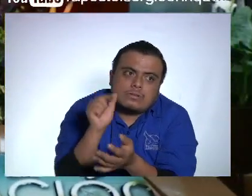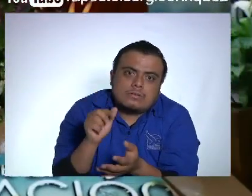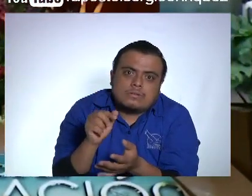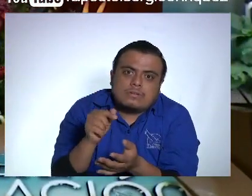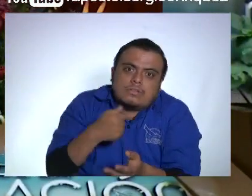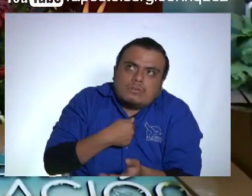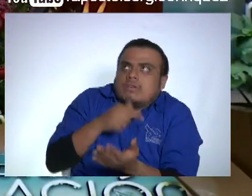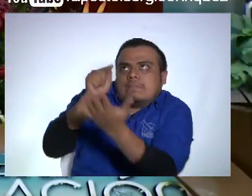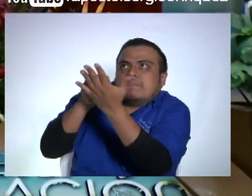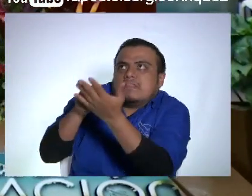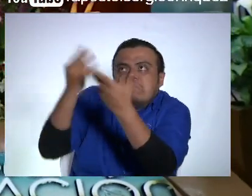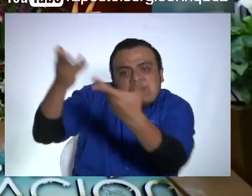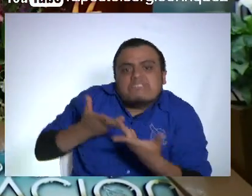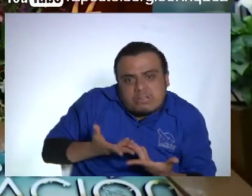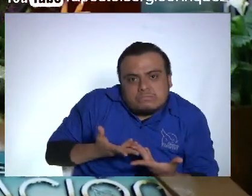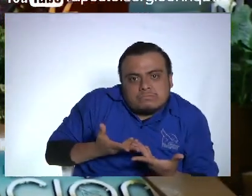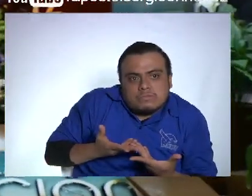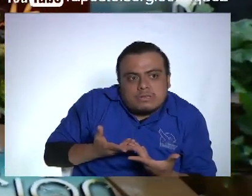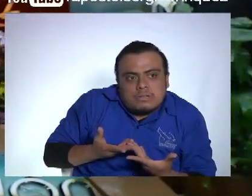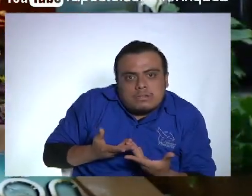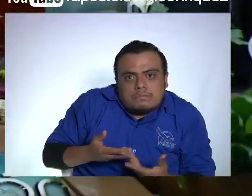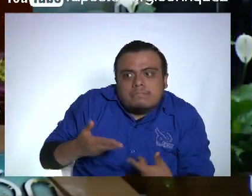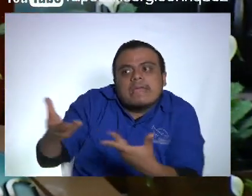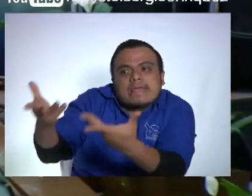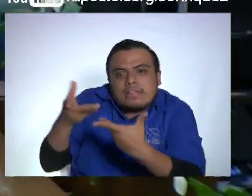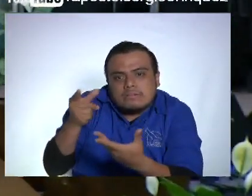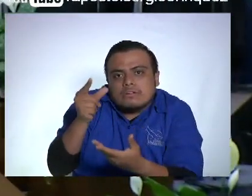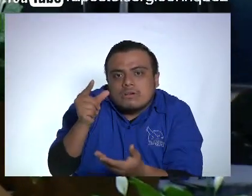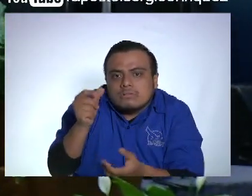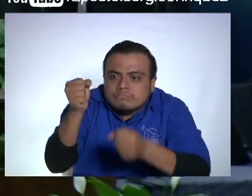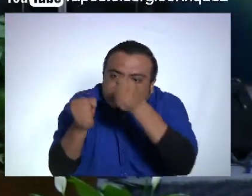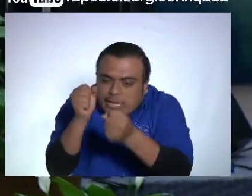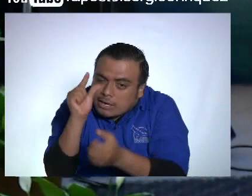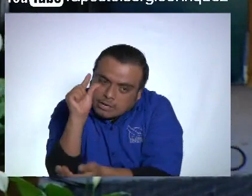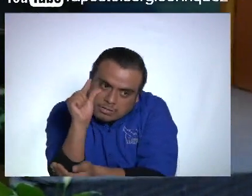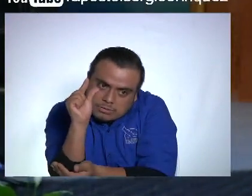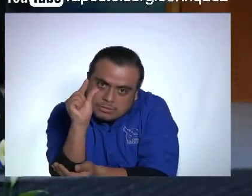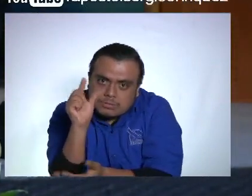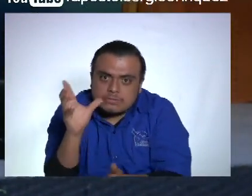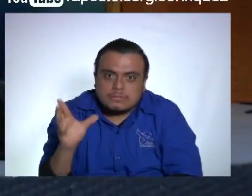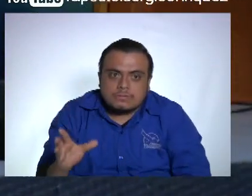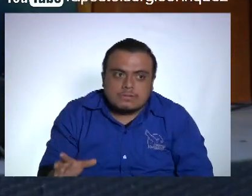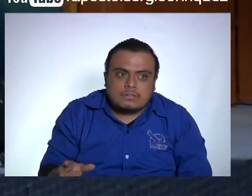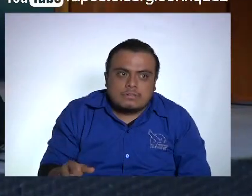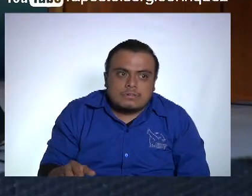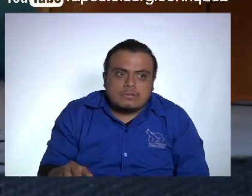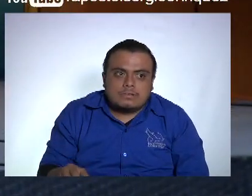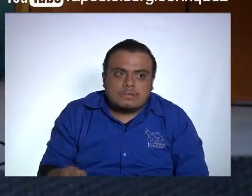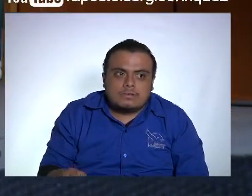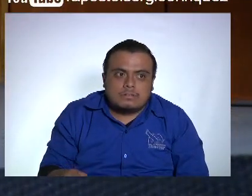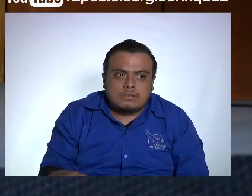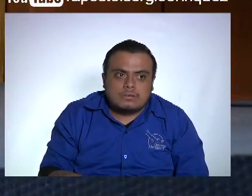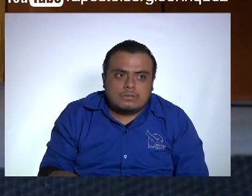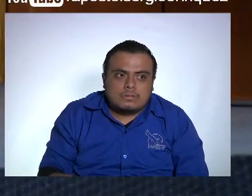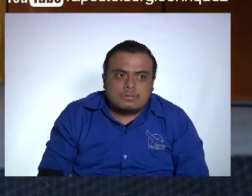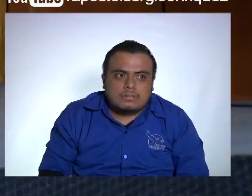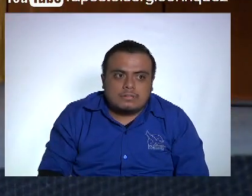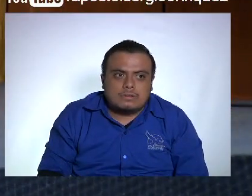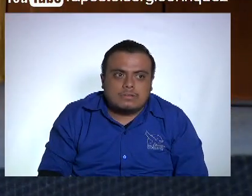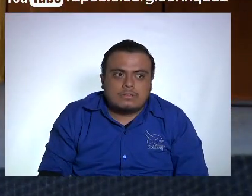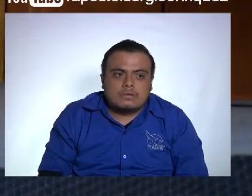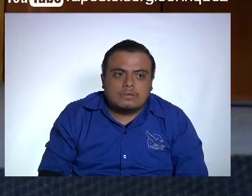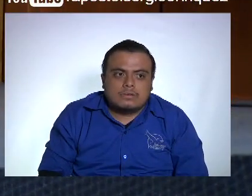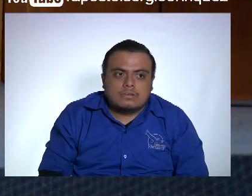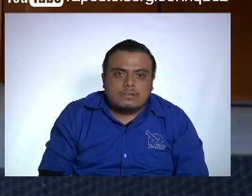dieron. Me dieron un carrito. Mire, pues la marca es Suzuki Maruti. Yo no sé cuántos los han visto.